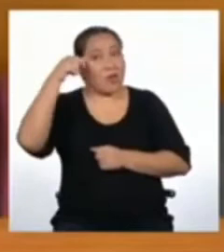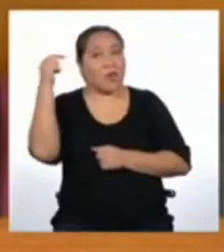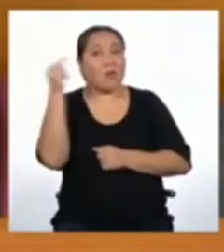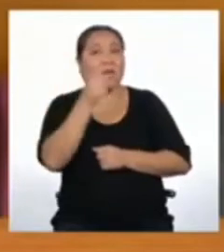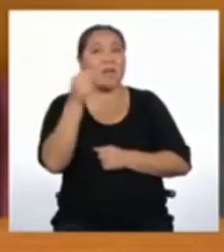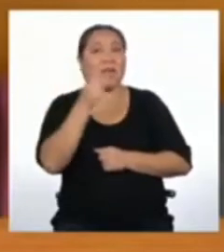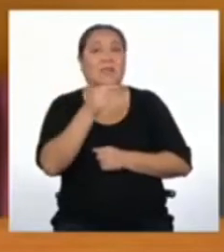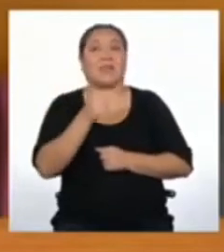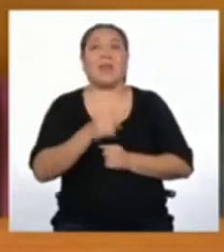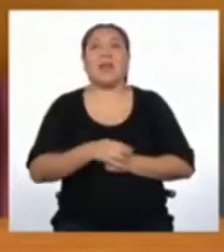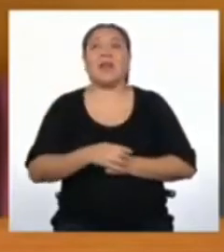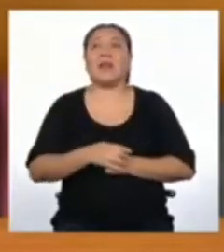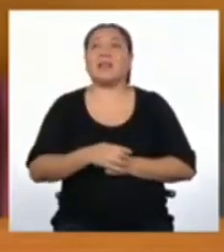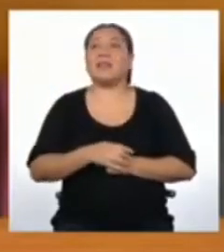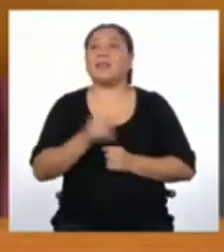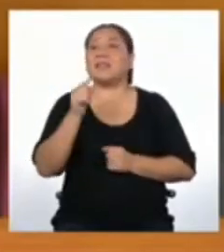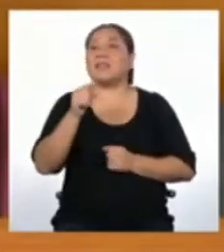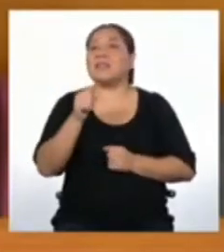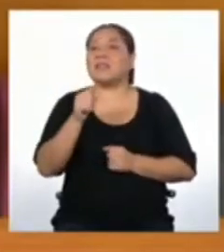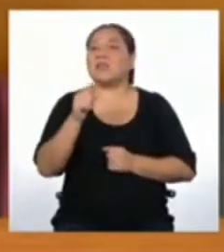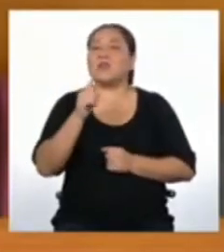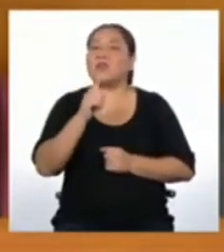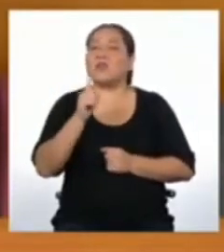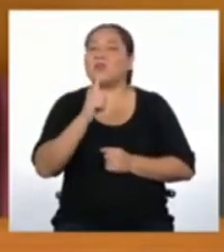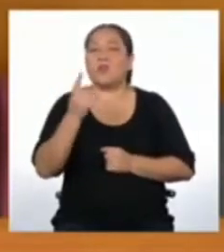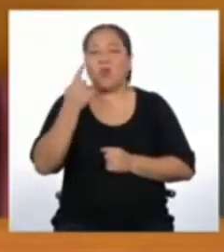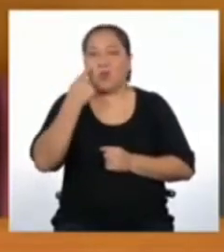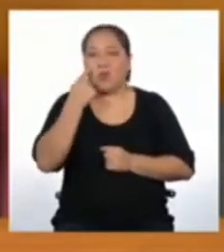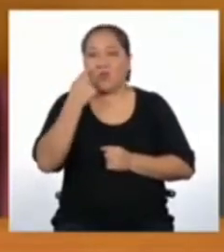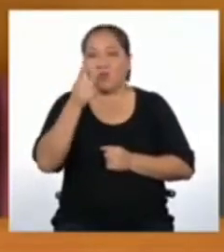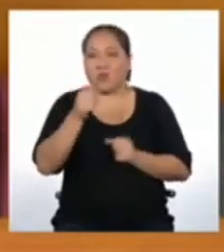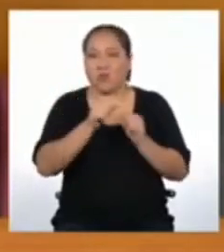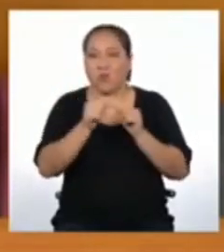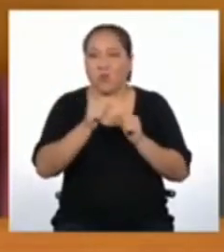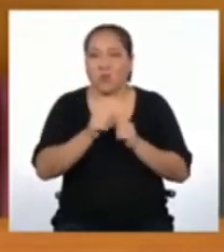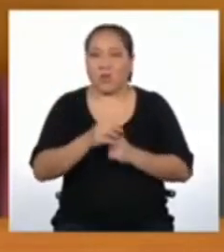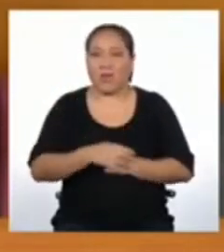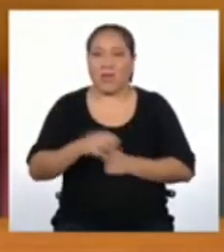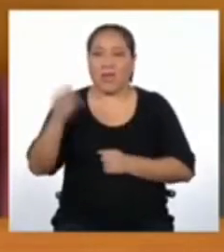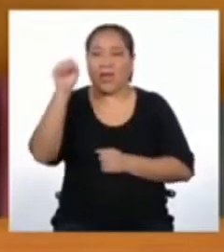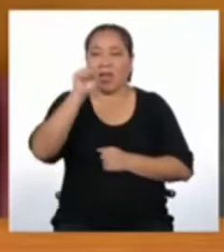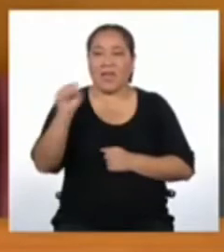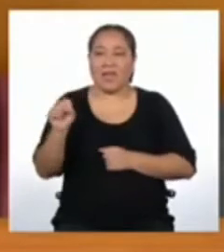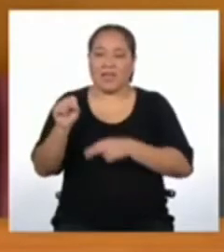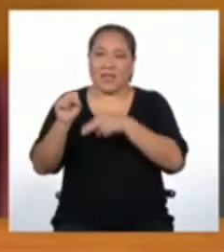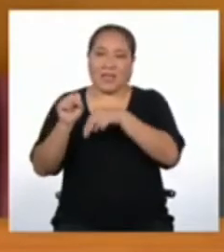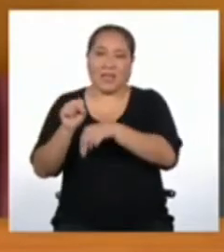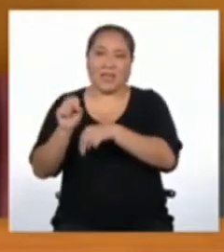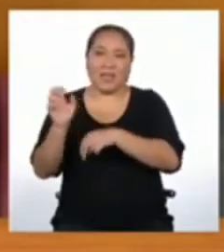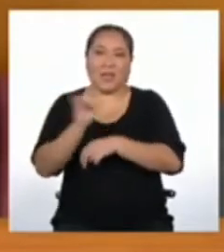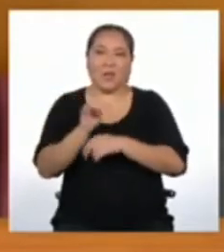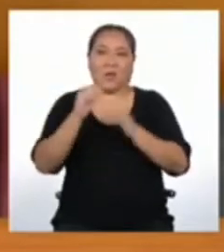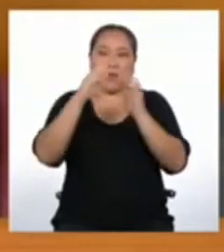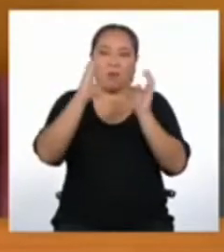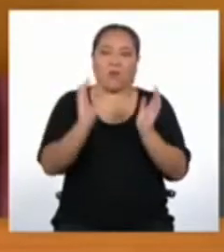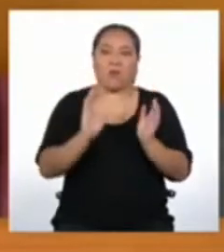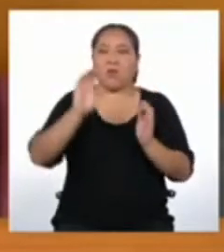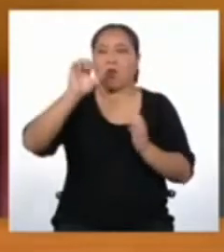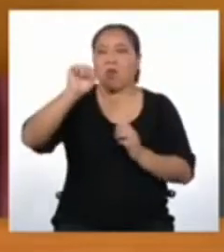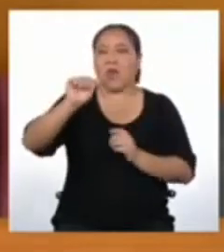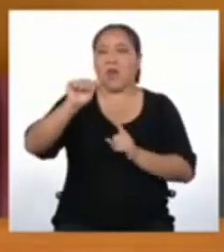esa fórmula contiene un dato que aún no conoces. S sub n igual al